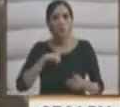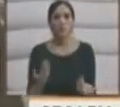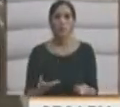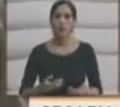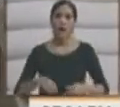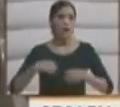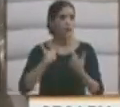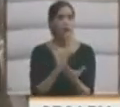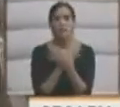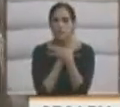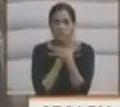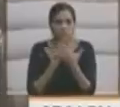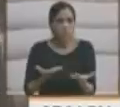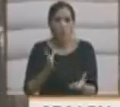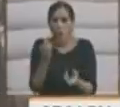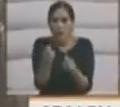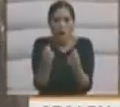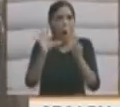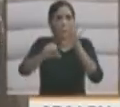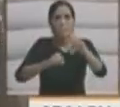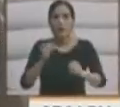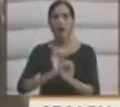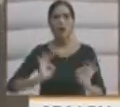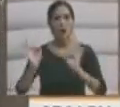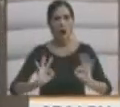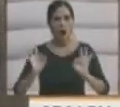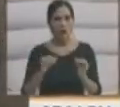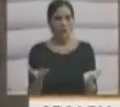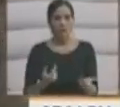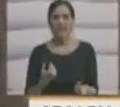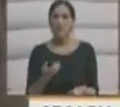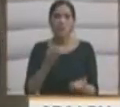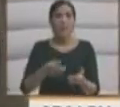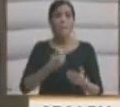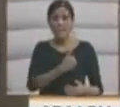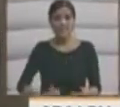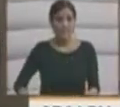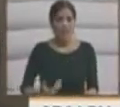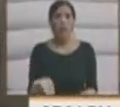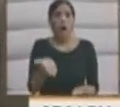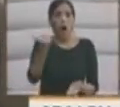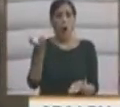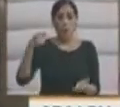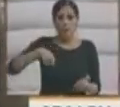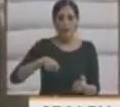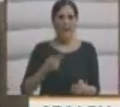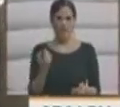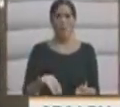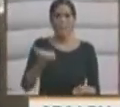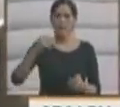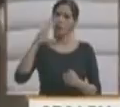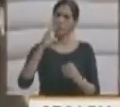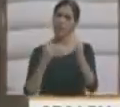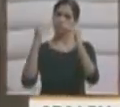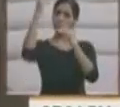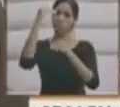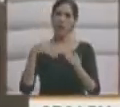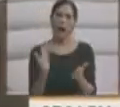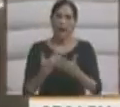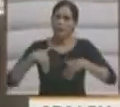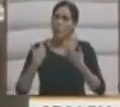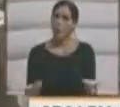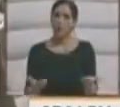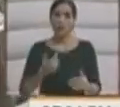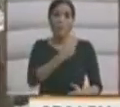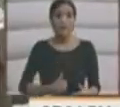descartos, ya no tenemos para comprar nada. Y ellos solamente enriquecen. Cada vez que el presidente da un boleto de aumento, ellos aumentan 3. ¿Hasta cuándo? El presidente dijo que